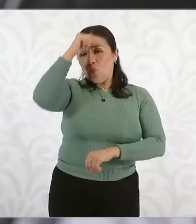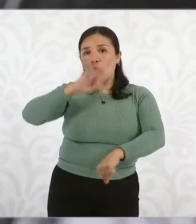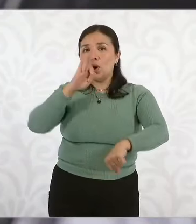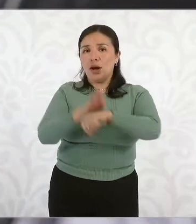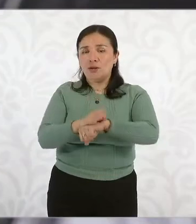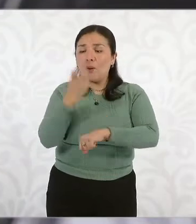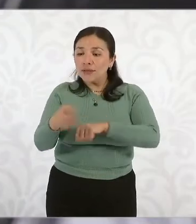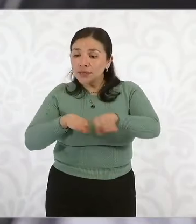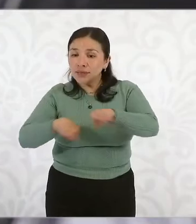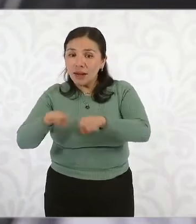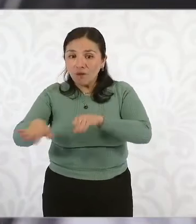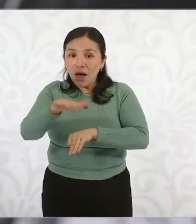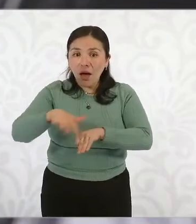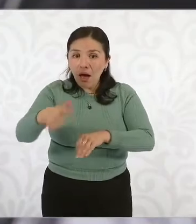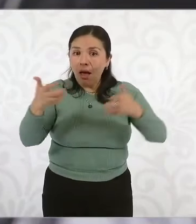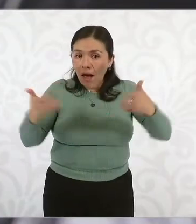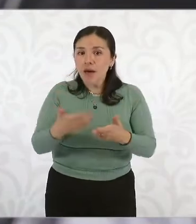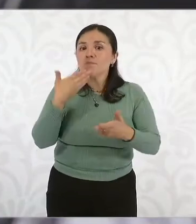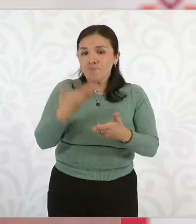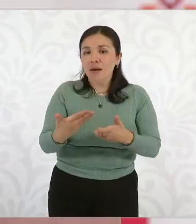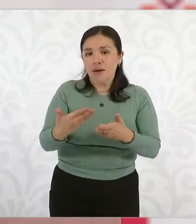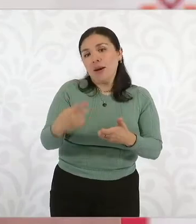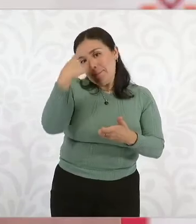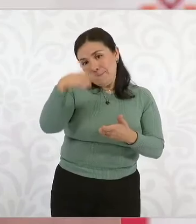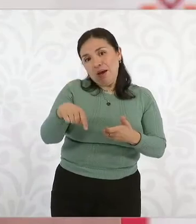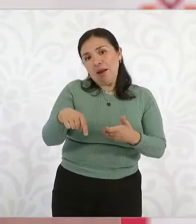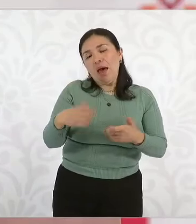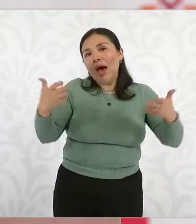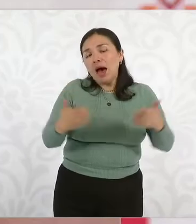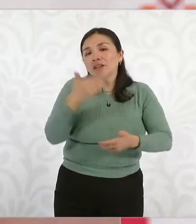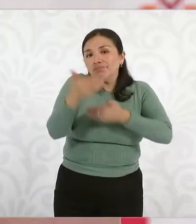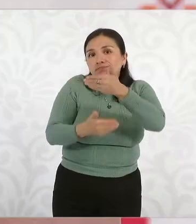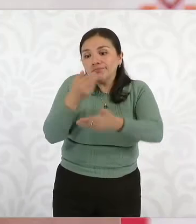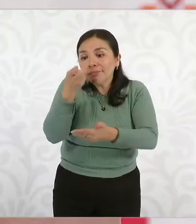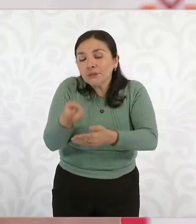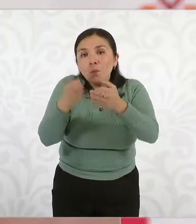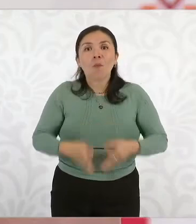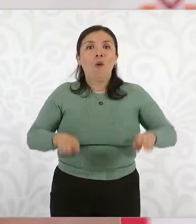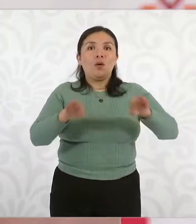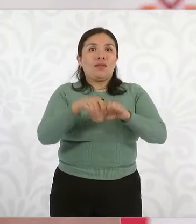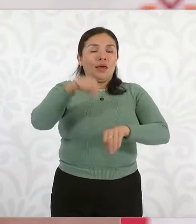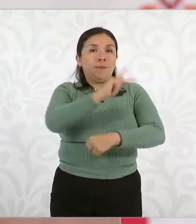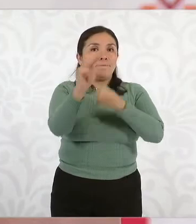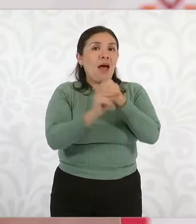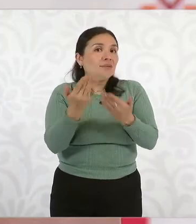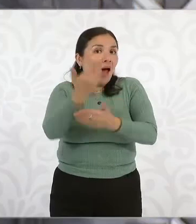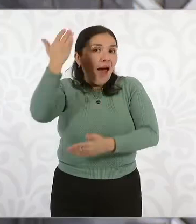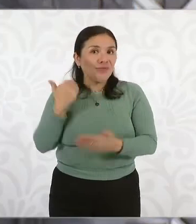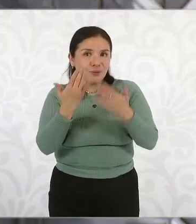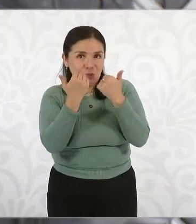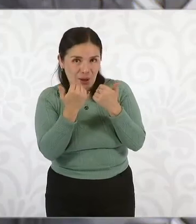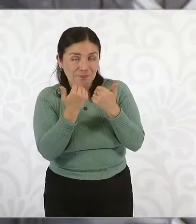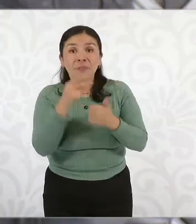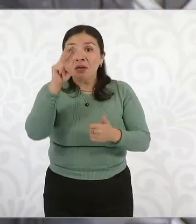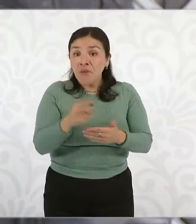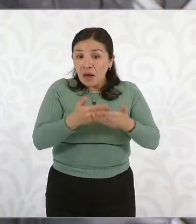realizó esta comisión de manera plural para concluir un avance histórico en nuestro país. Al día de hoy